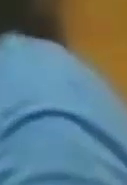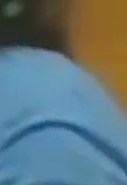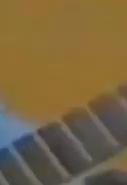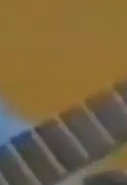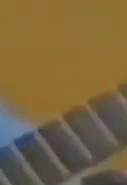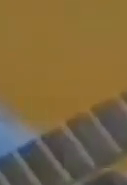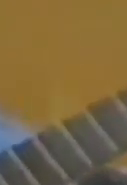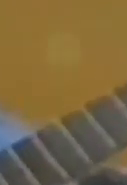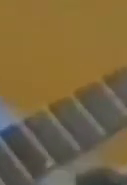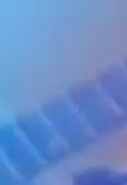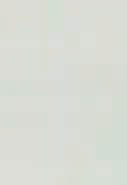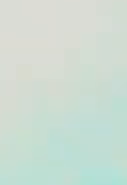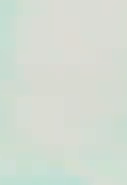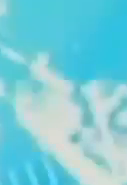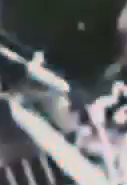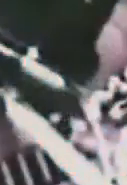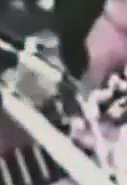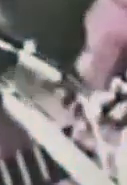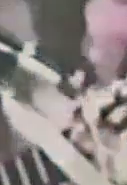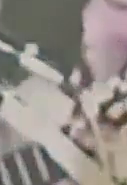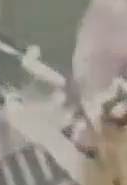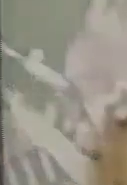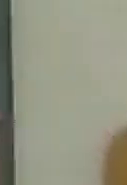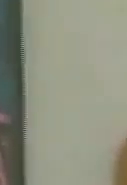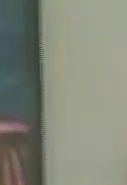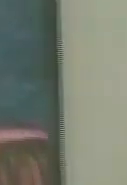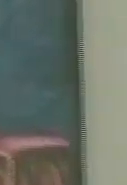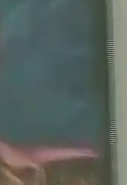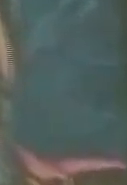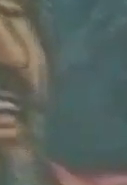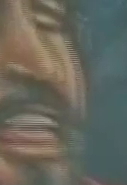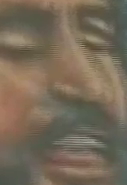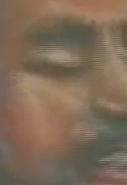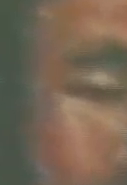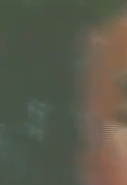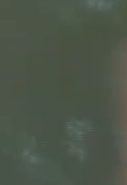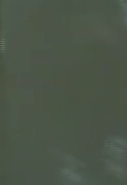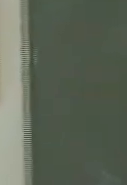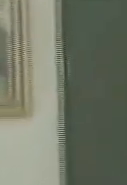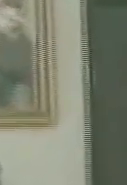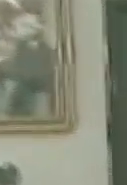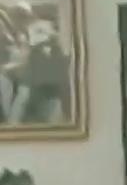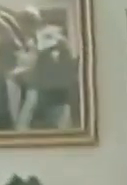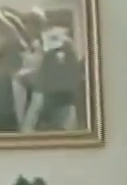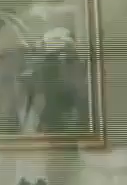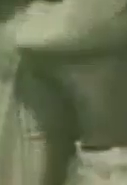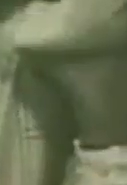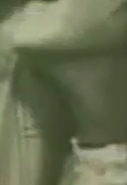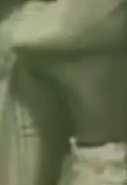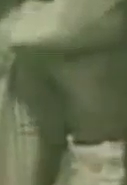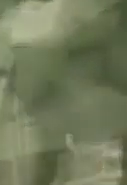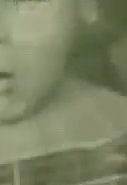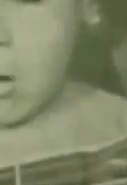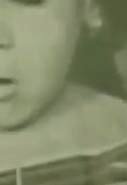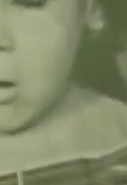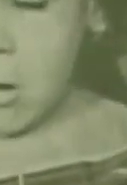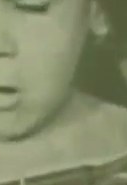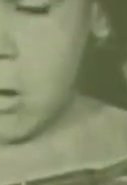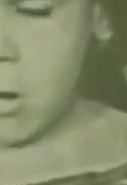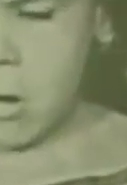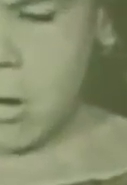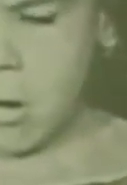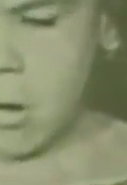que nunca. Mi mansa tierra. Mejor conocido como el cantor del pueblo. En